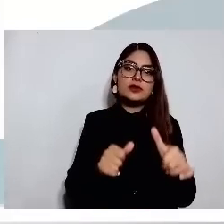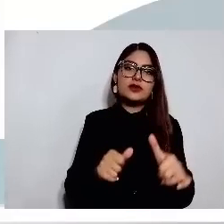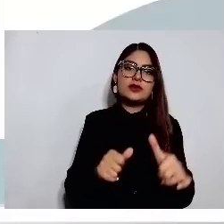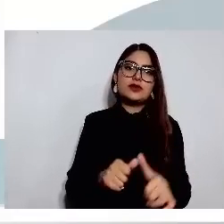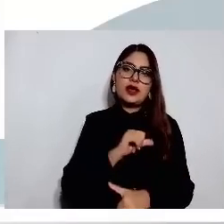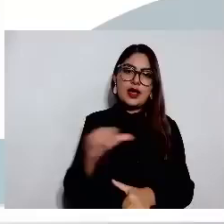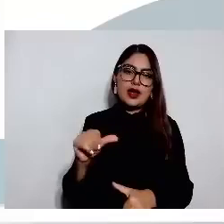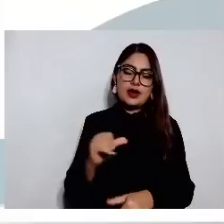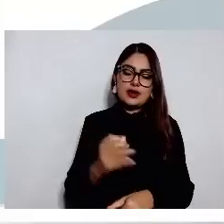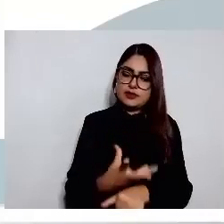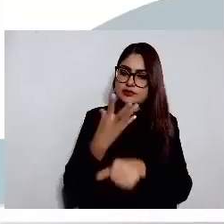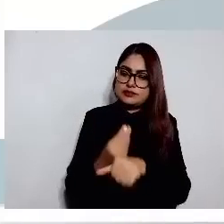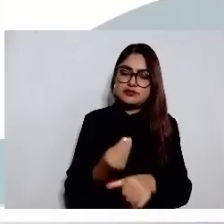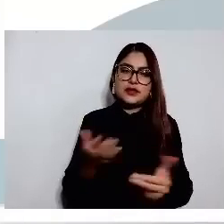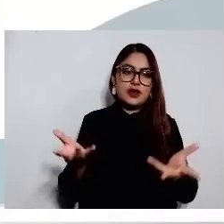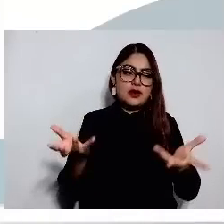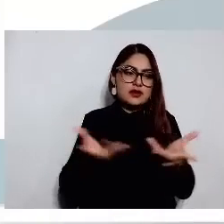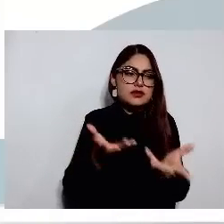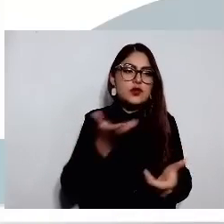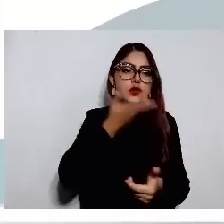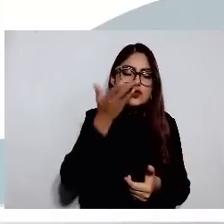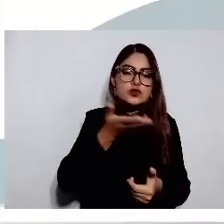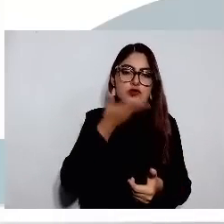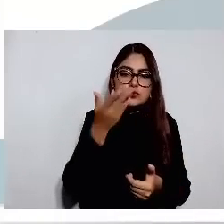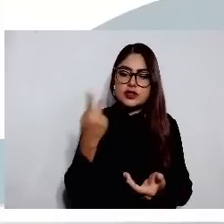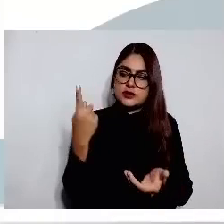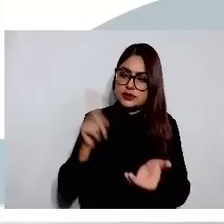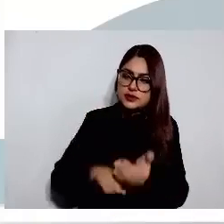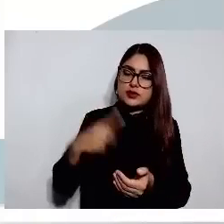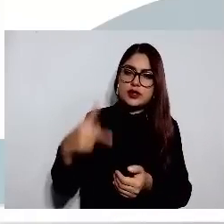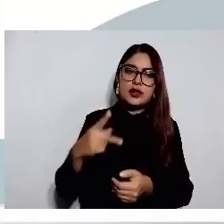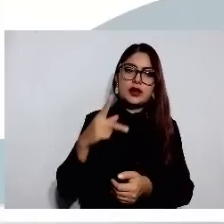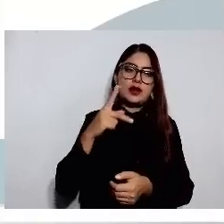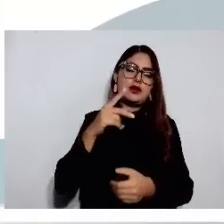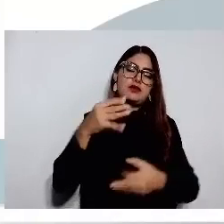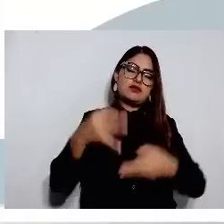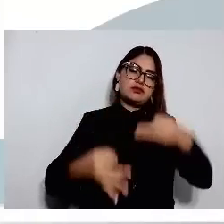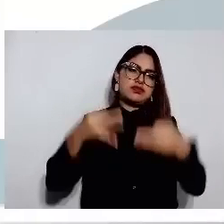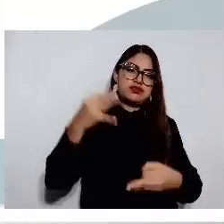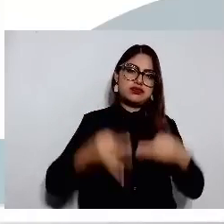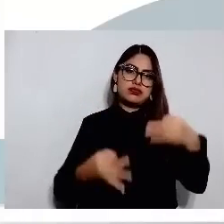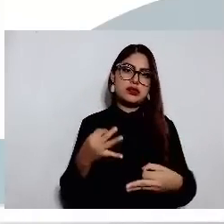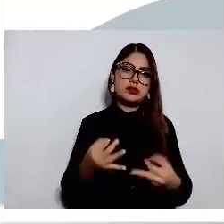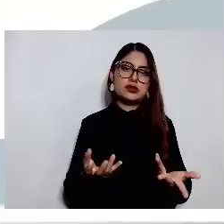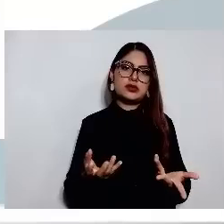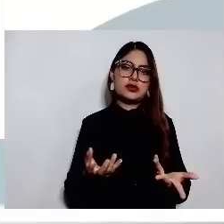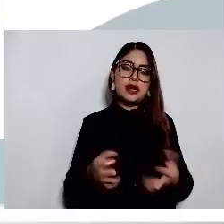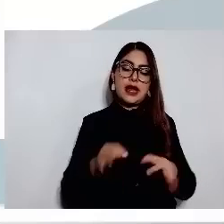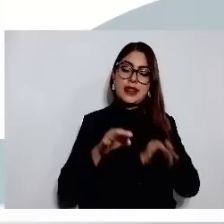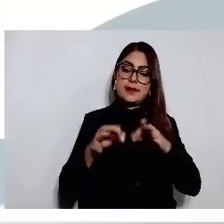prácticas dentro de los poderes judiciales. La colaboración, necesito, por ejemplo, que alguien